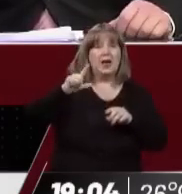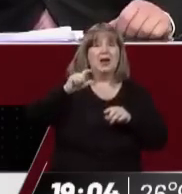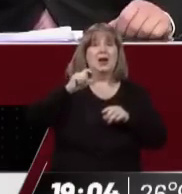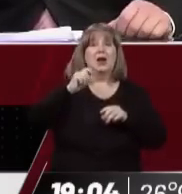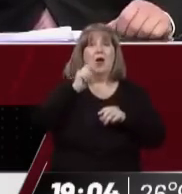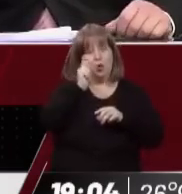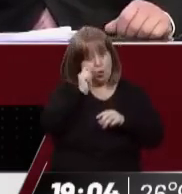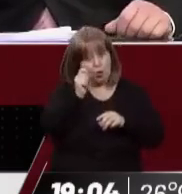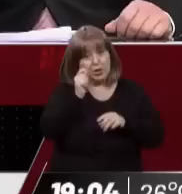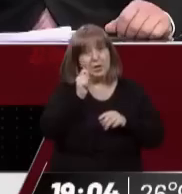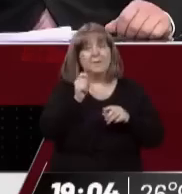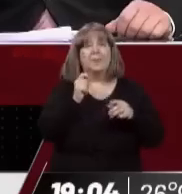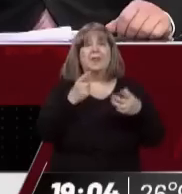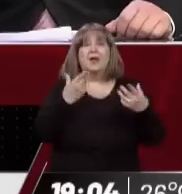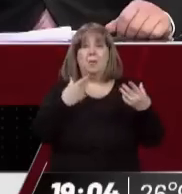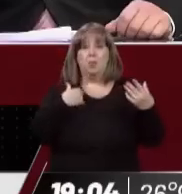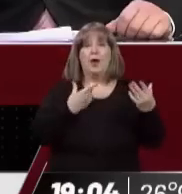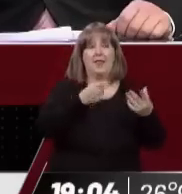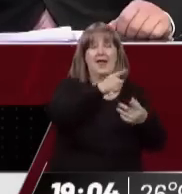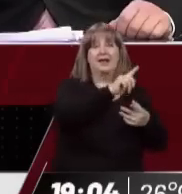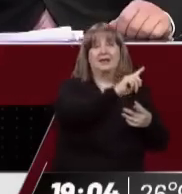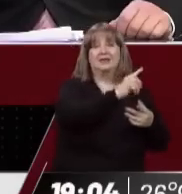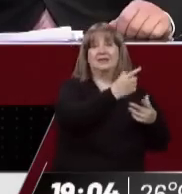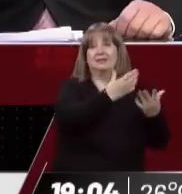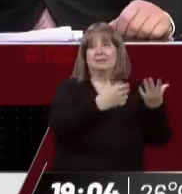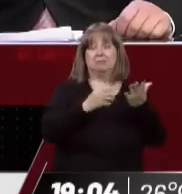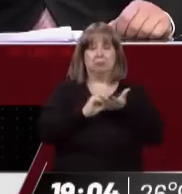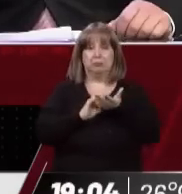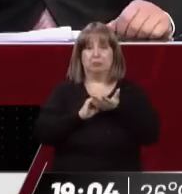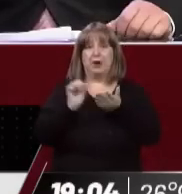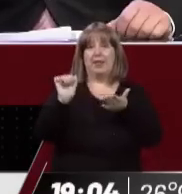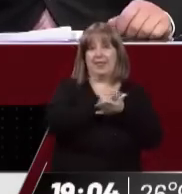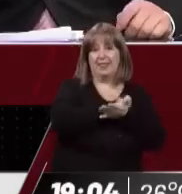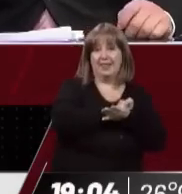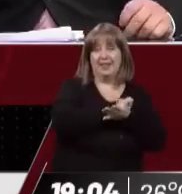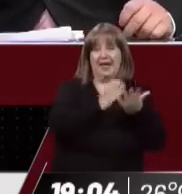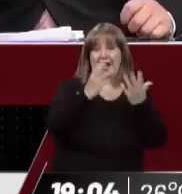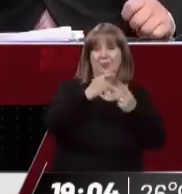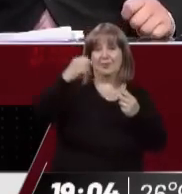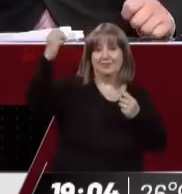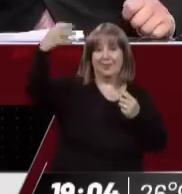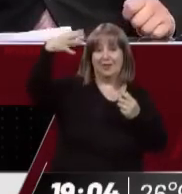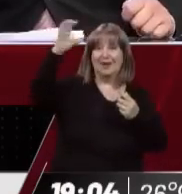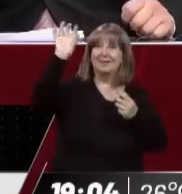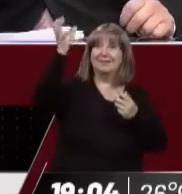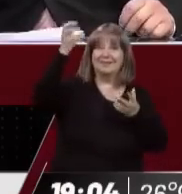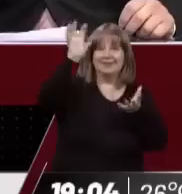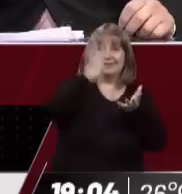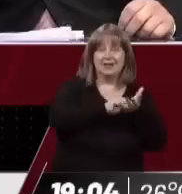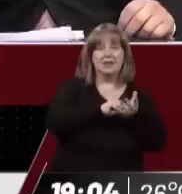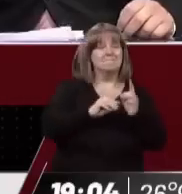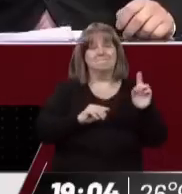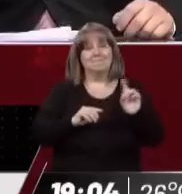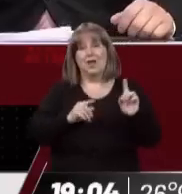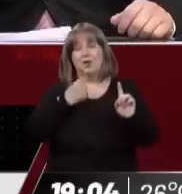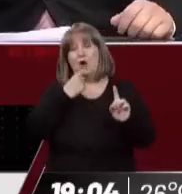están todas conectadas y que lo podría haber hecho pero en realidad lo que descartan los investigadores esa posibilidad porque el